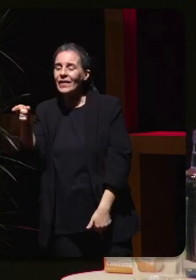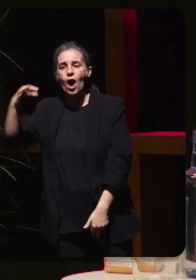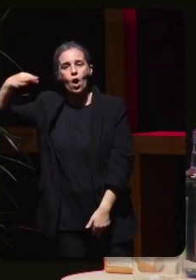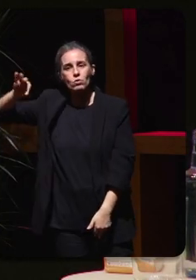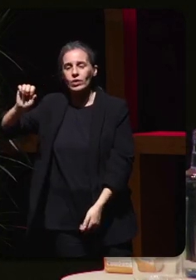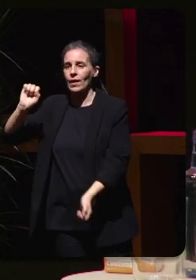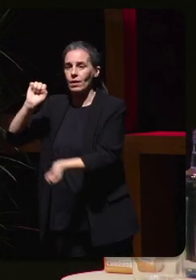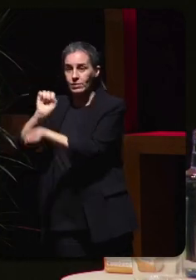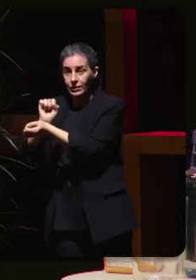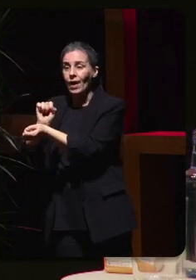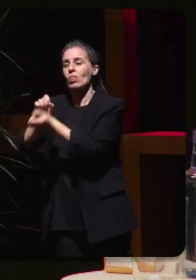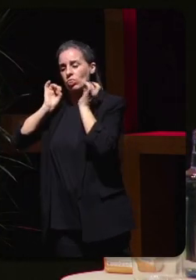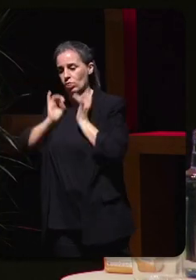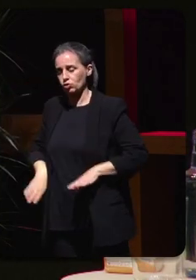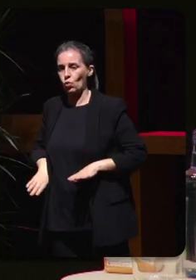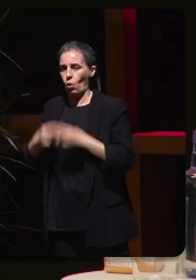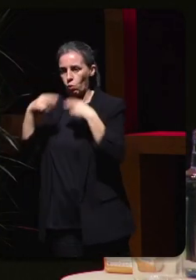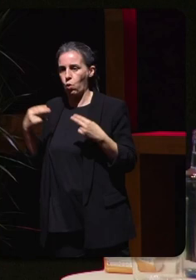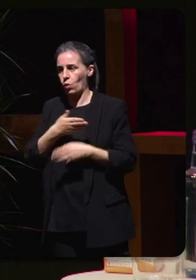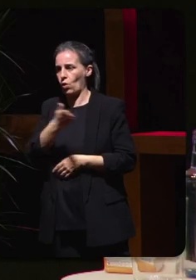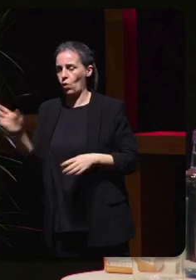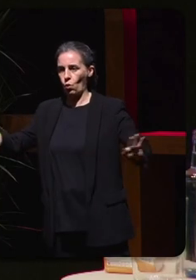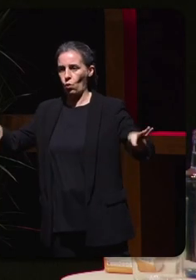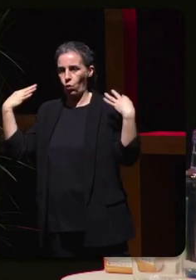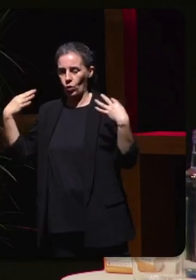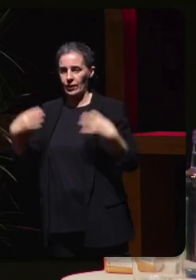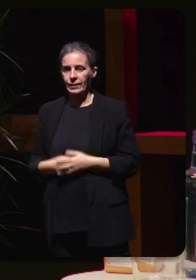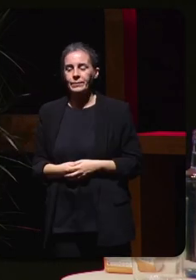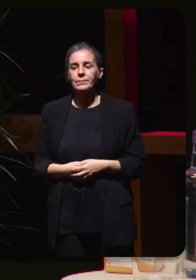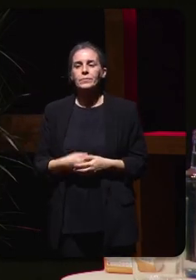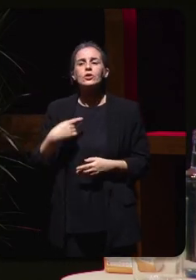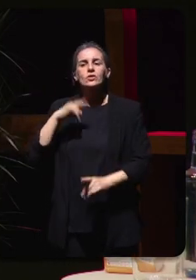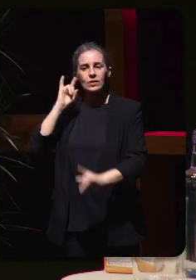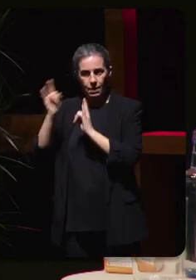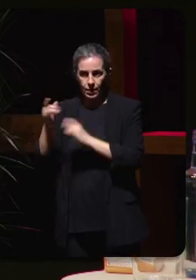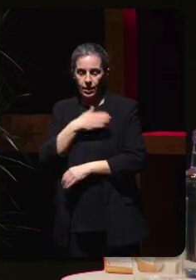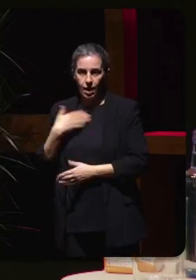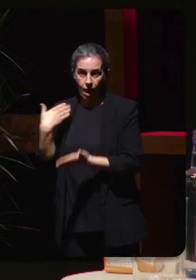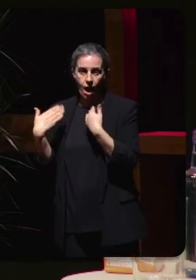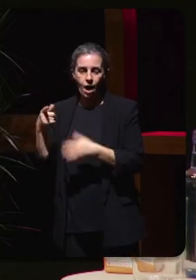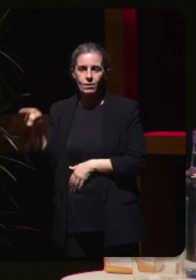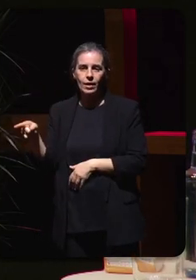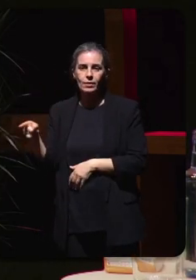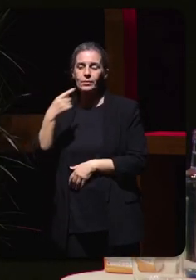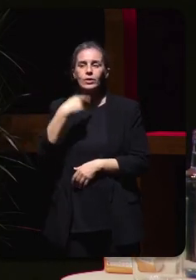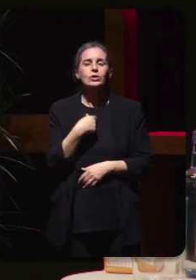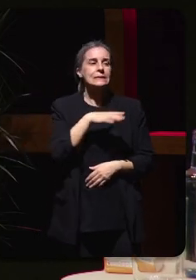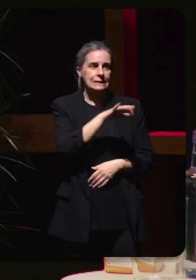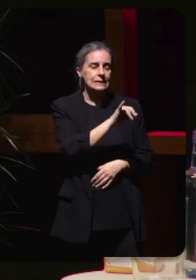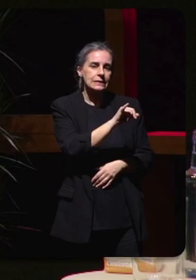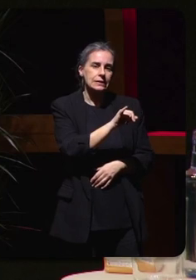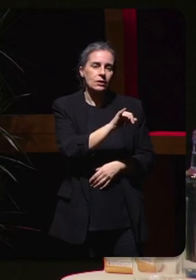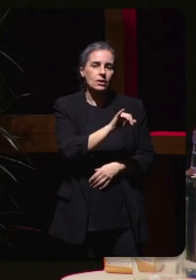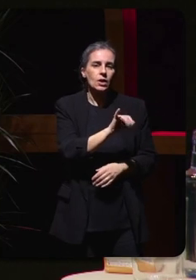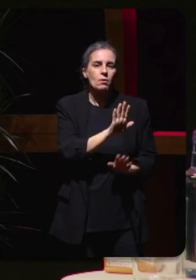única y fue desnudada en público. Cuando la llamé para hablar con ella, etc., me dijo, sí, sí, pero en realidad, pero